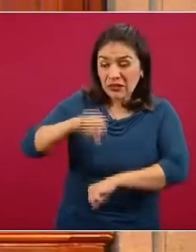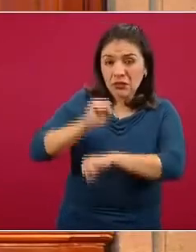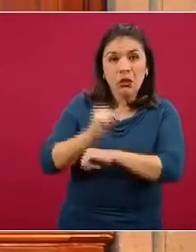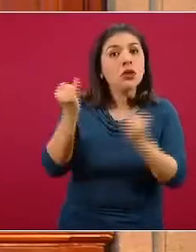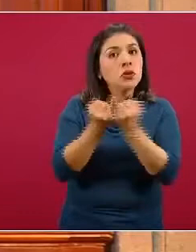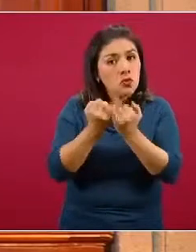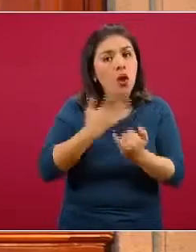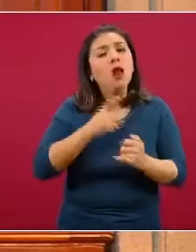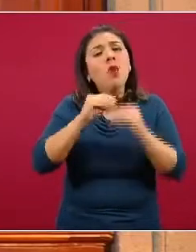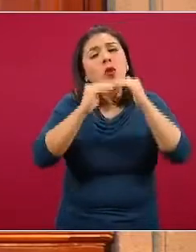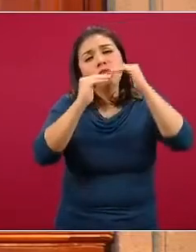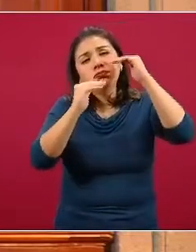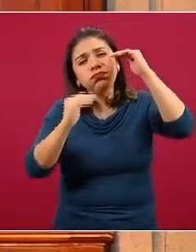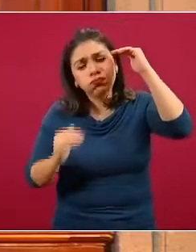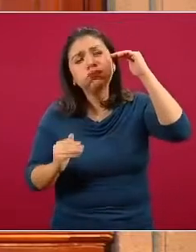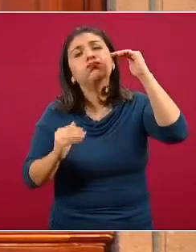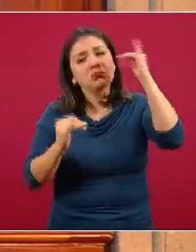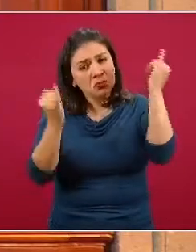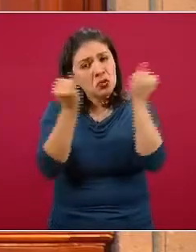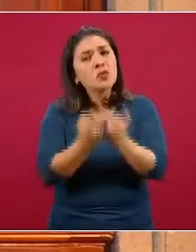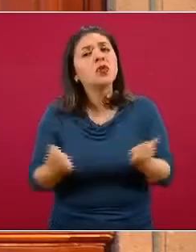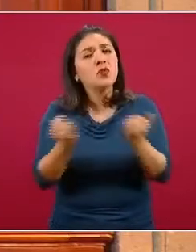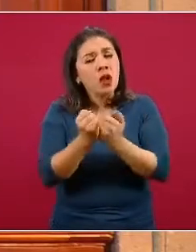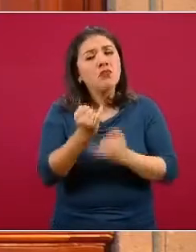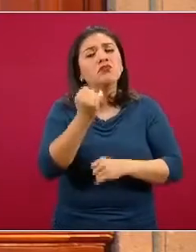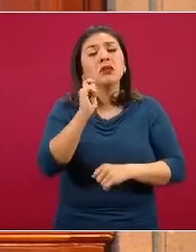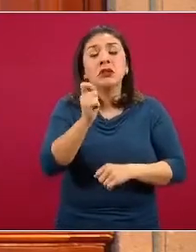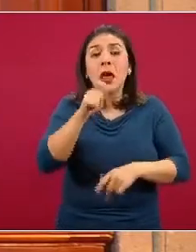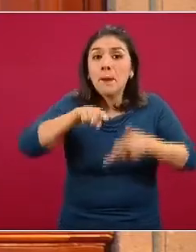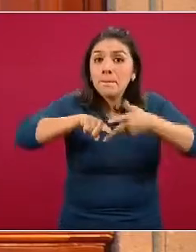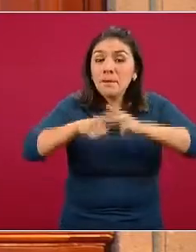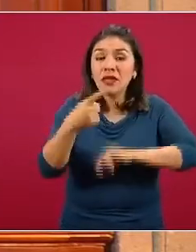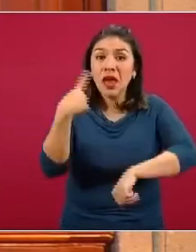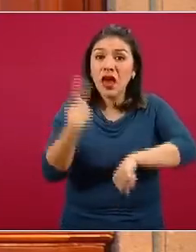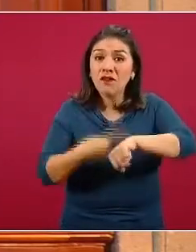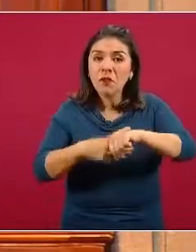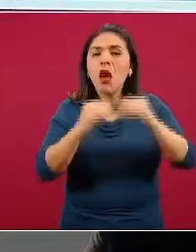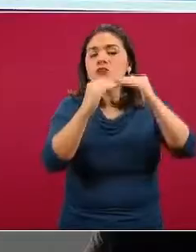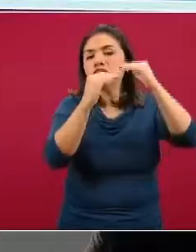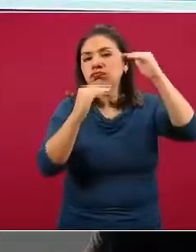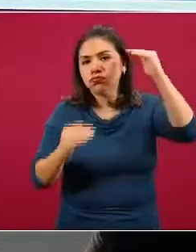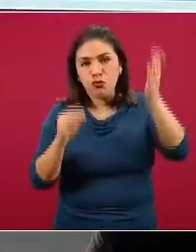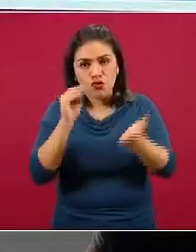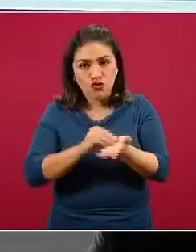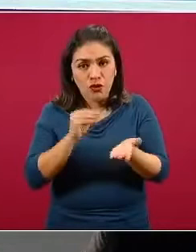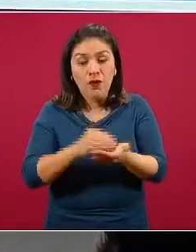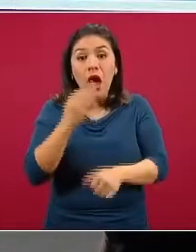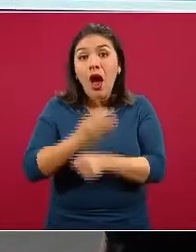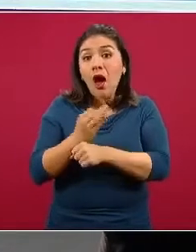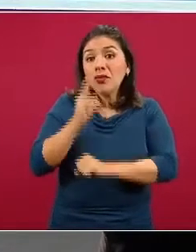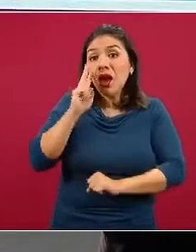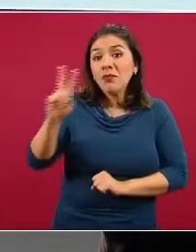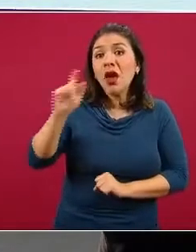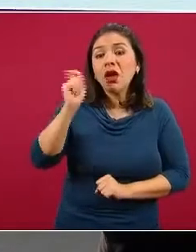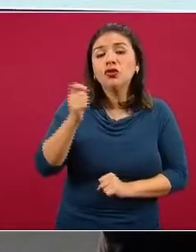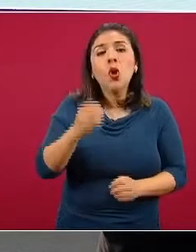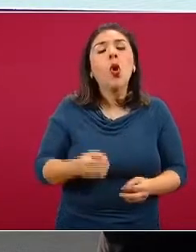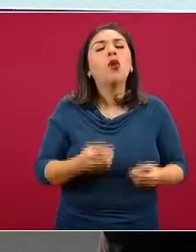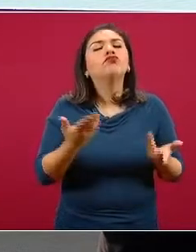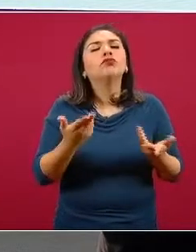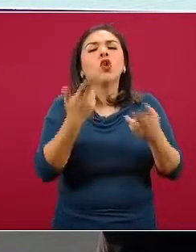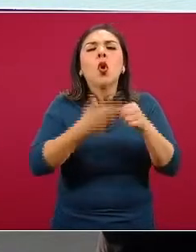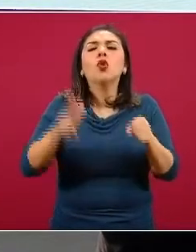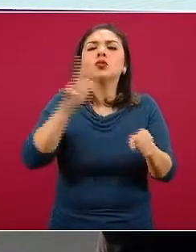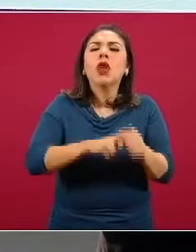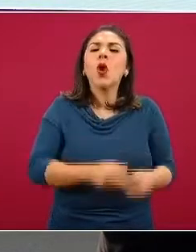ido disminuyendo semana con semana desde que inició la epidemia. Veamos ahora la ocupación y